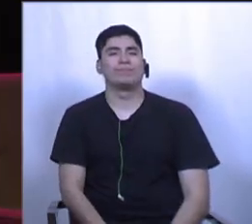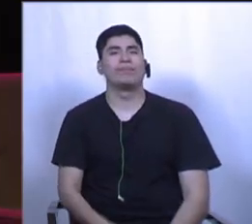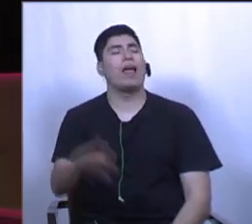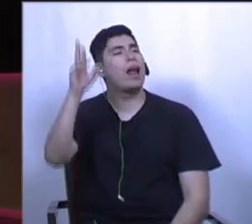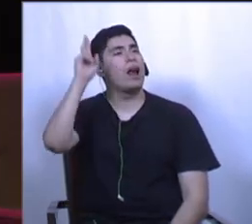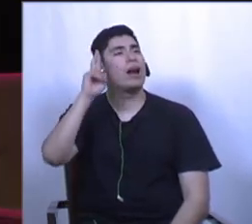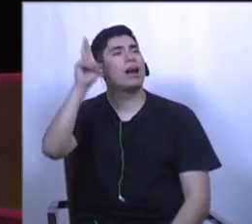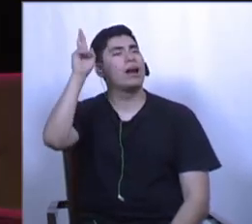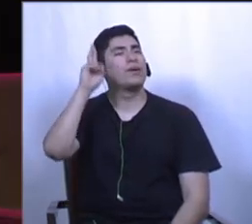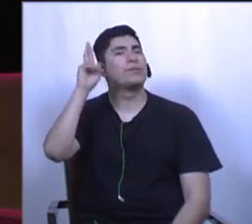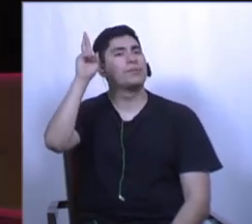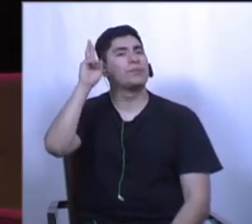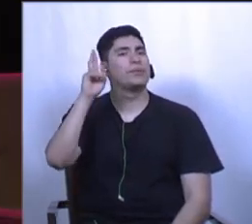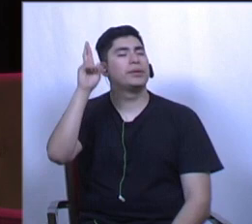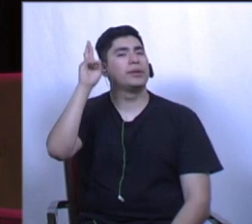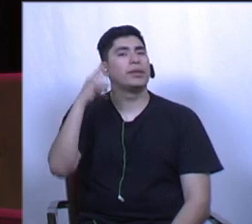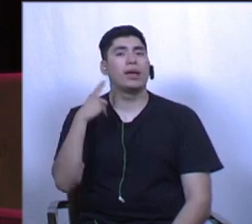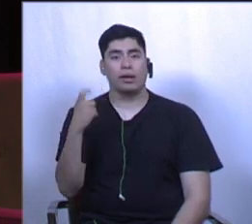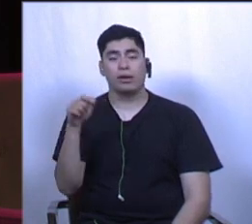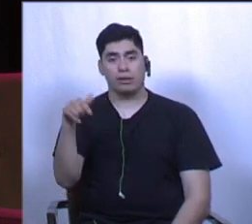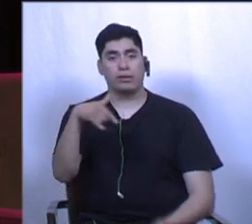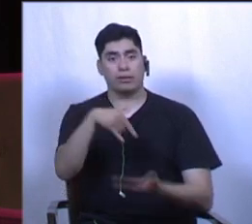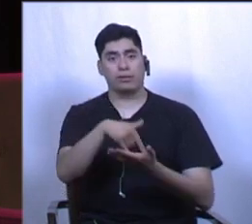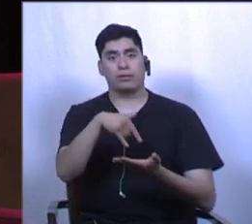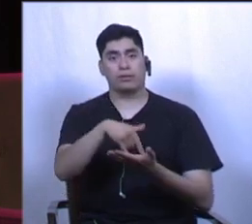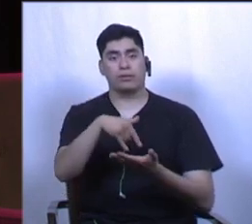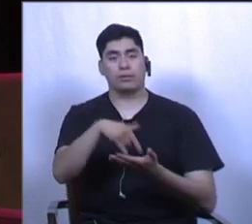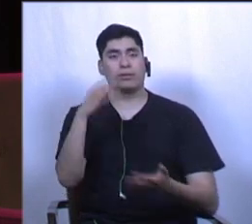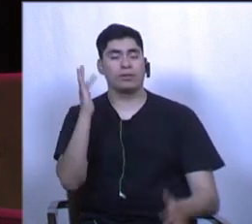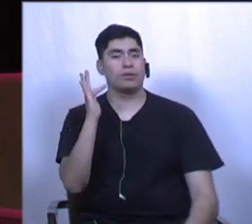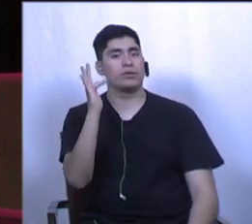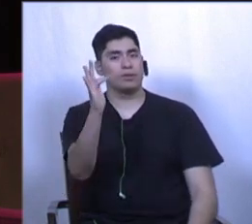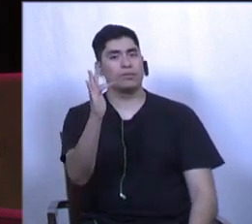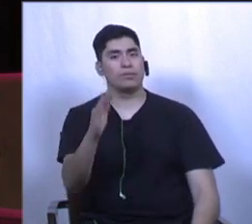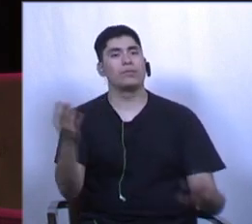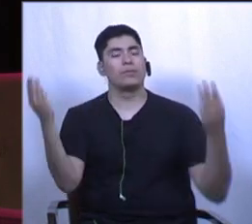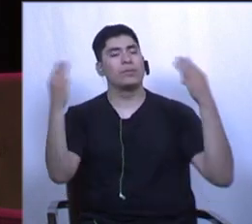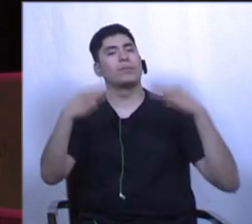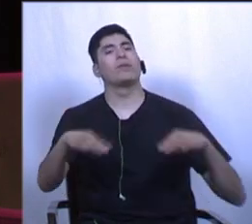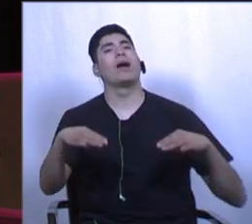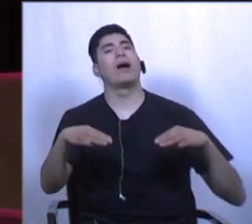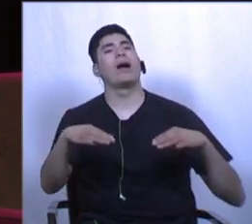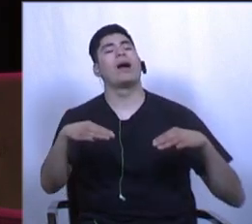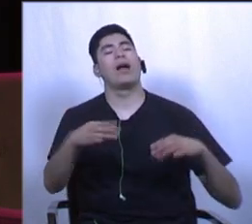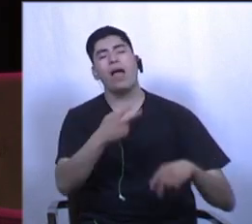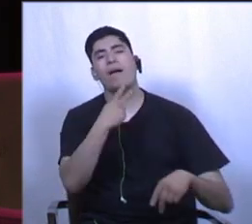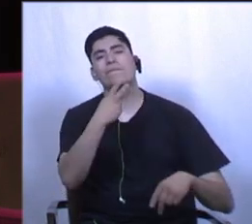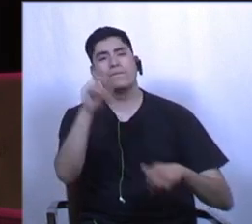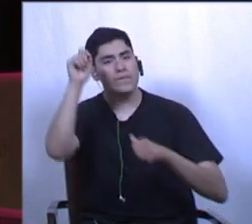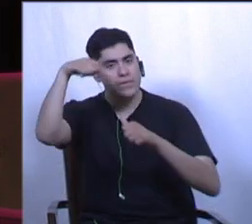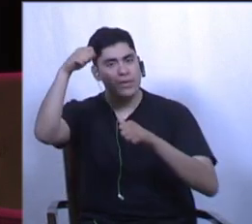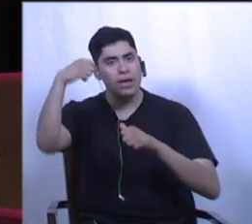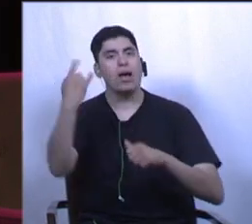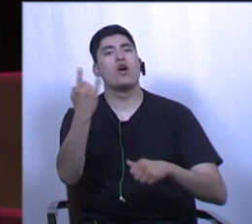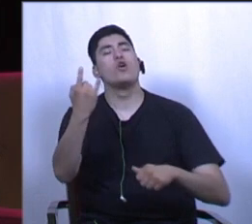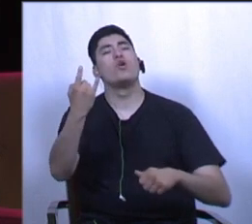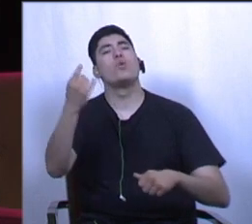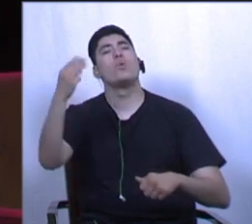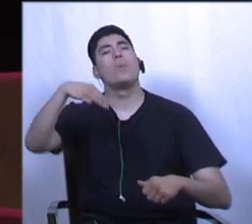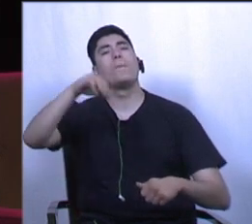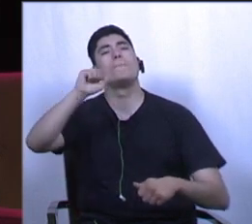Recuerden que este Congreso Futuro 2019 Magallanes está siendo transmitido por streaming a través de